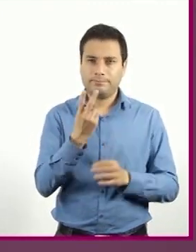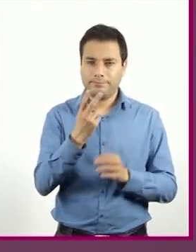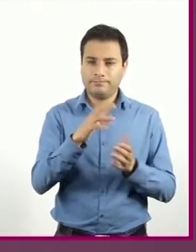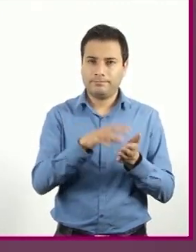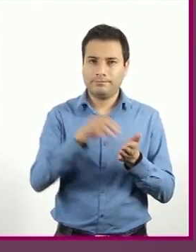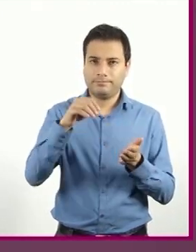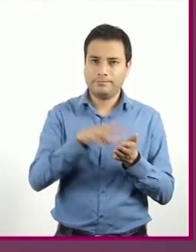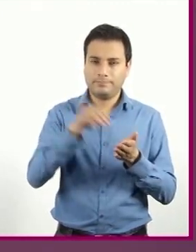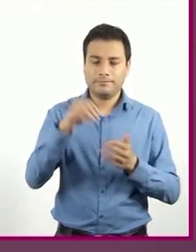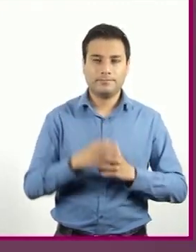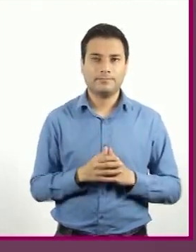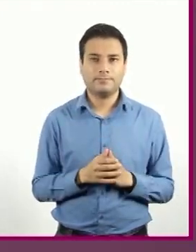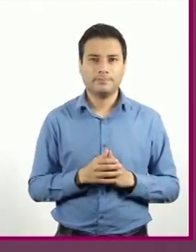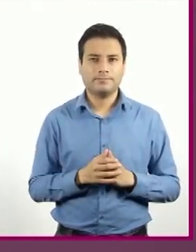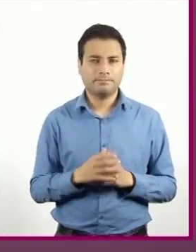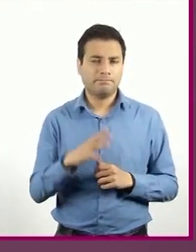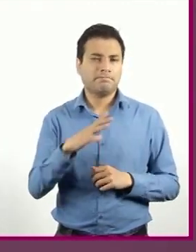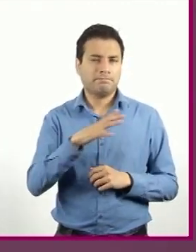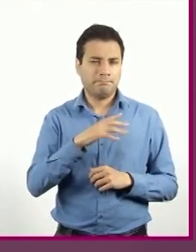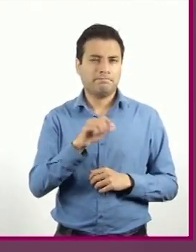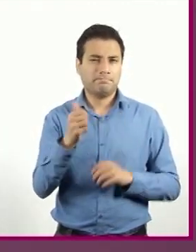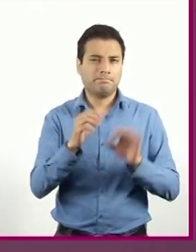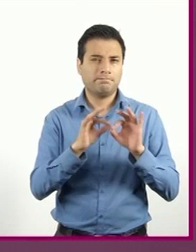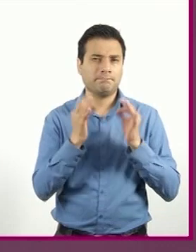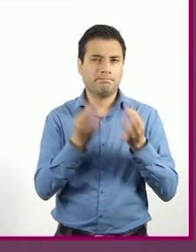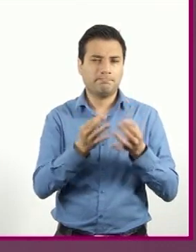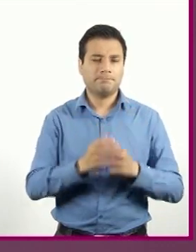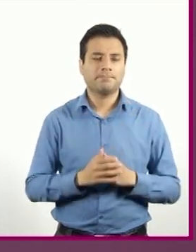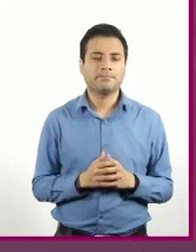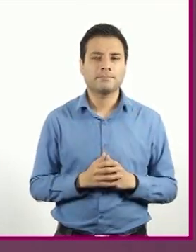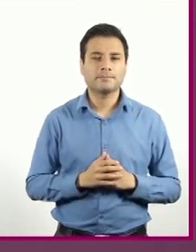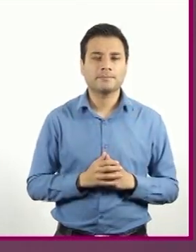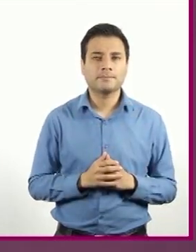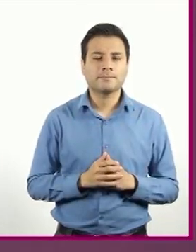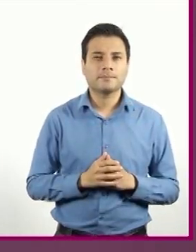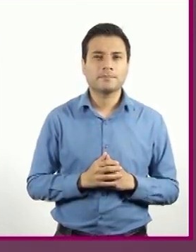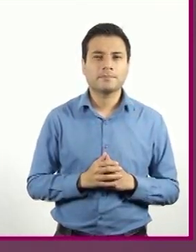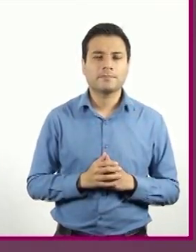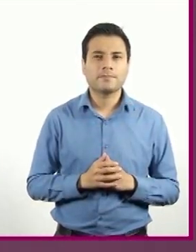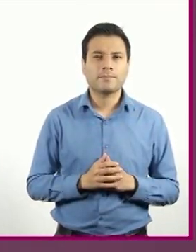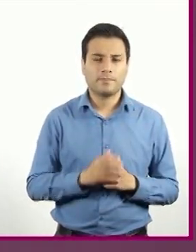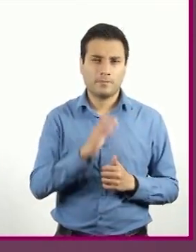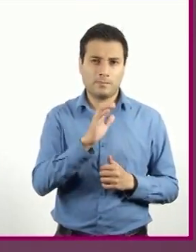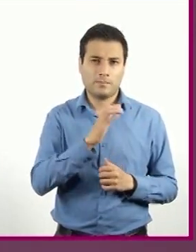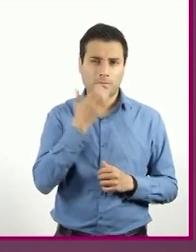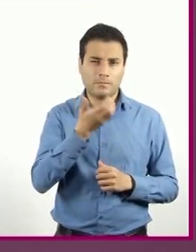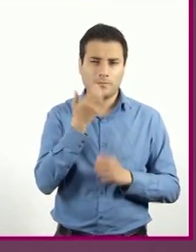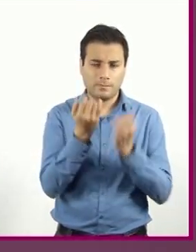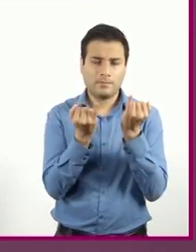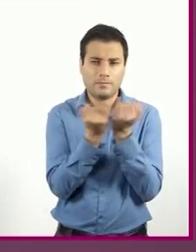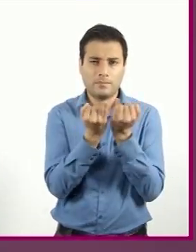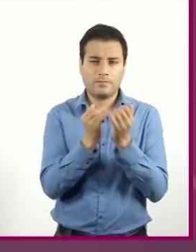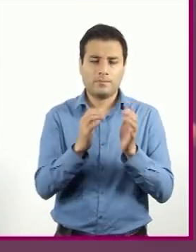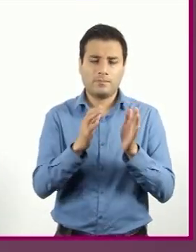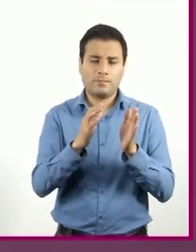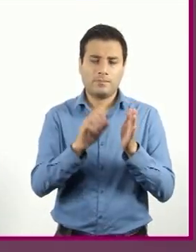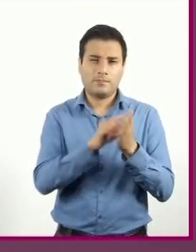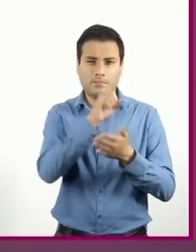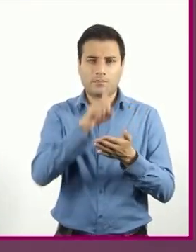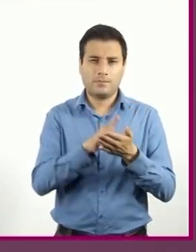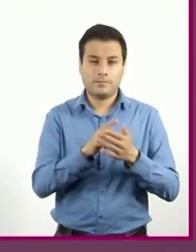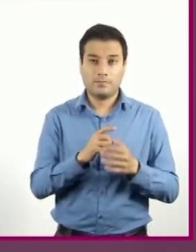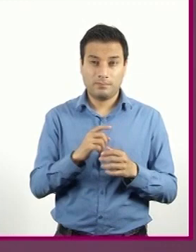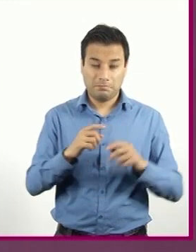fotocopias. Hay otra forma de hacer una construcción pasiva, también frecuente en los formularios, pero que no resulta